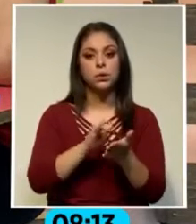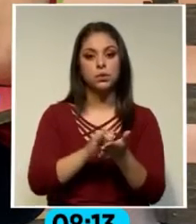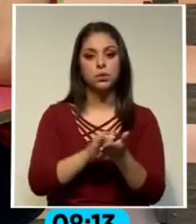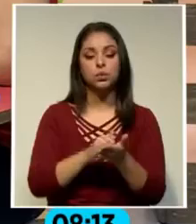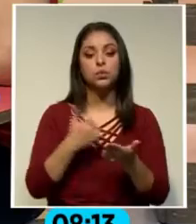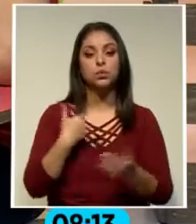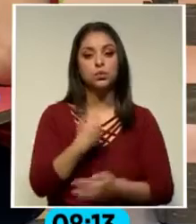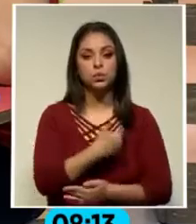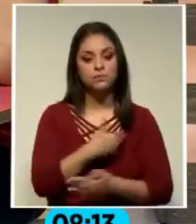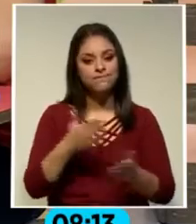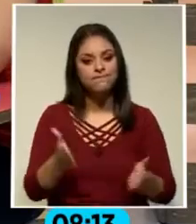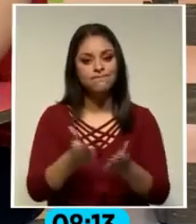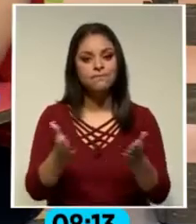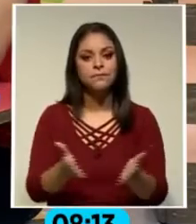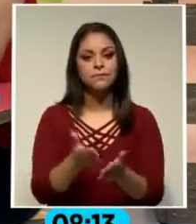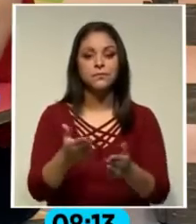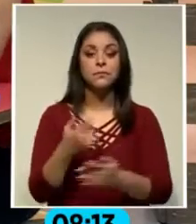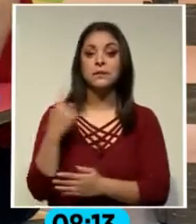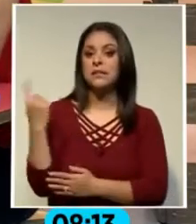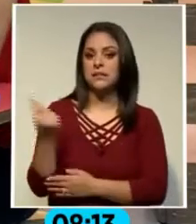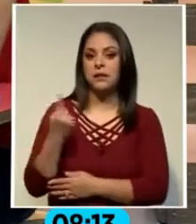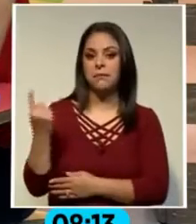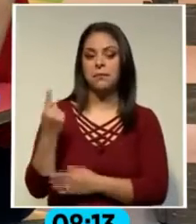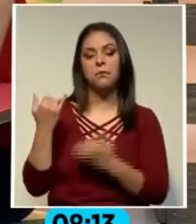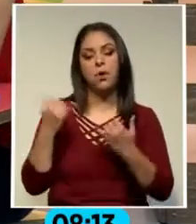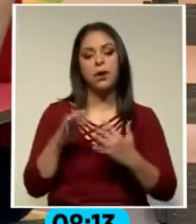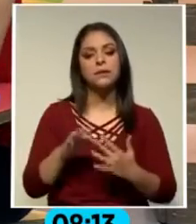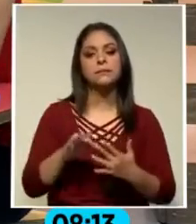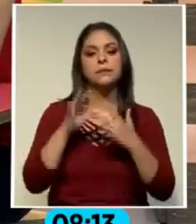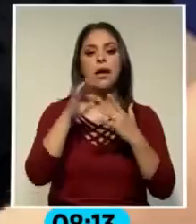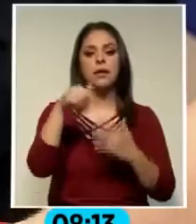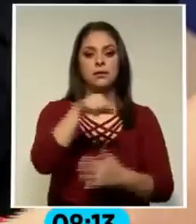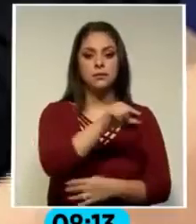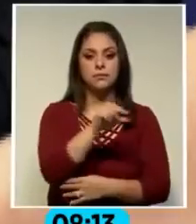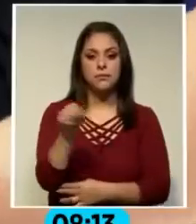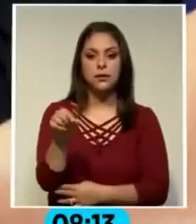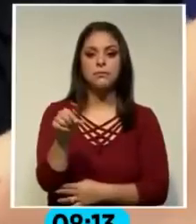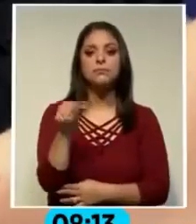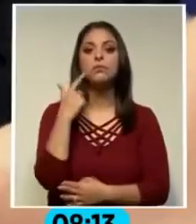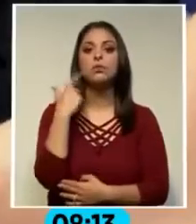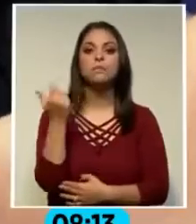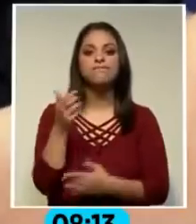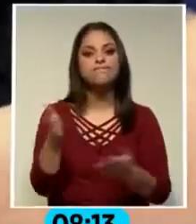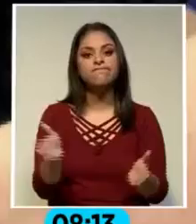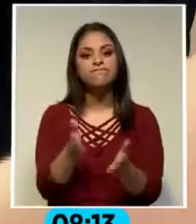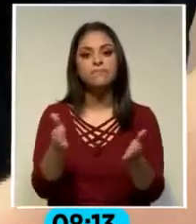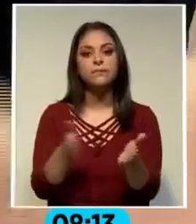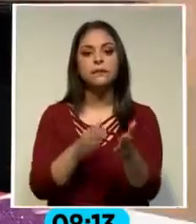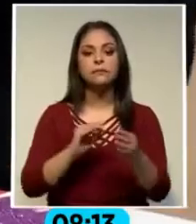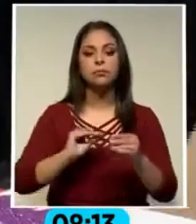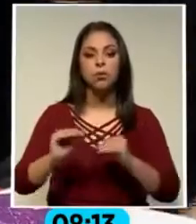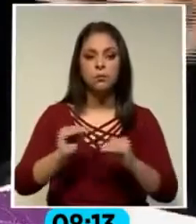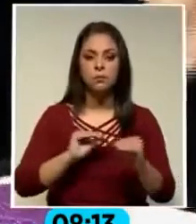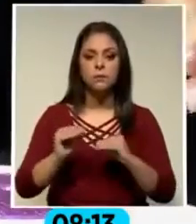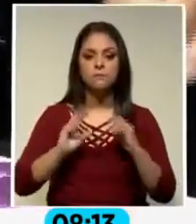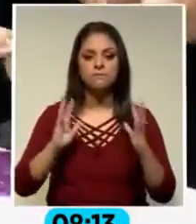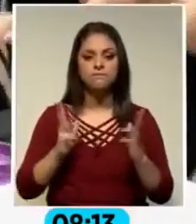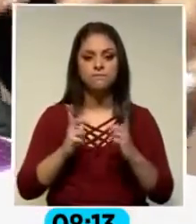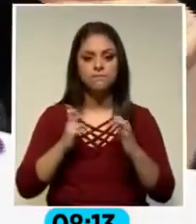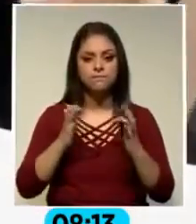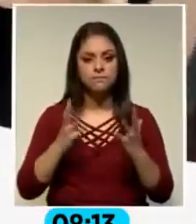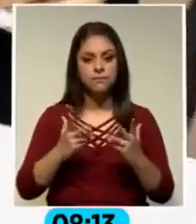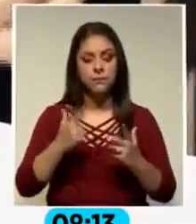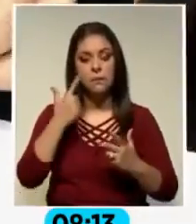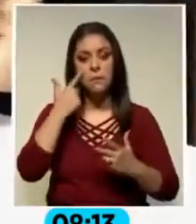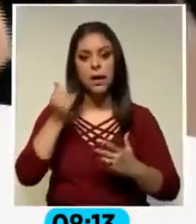estamos promoviendo, pues siempre, pero en especial esta semana, ¿verdad? Esta semana hemos estado promoviendo todos esos que nos ayudan muchísimo a estimular esta